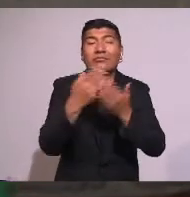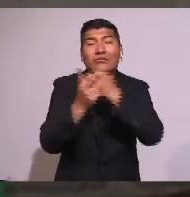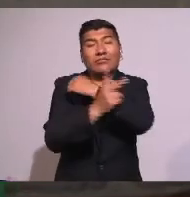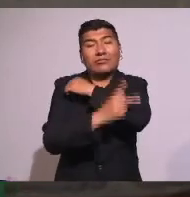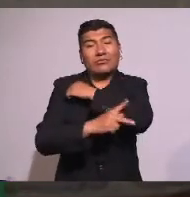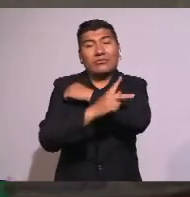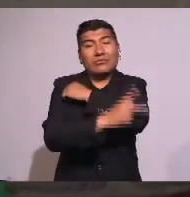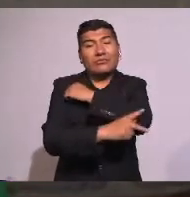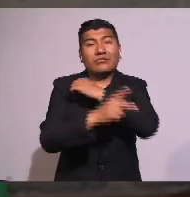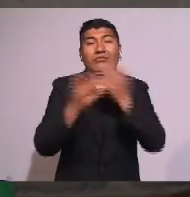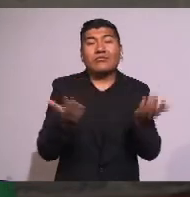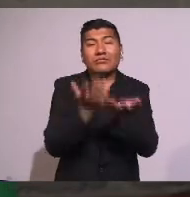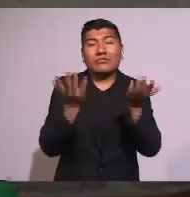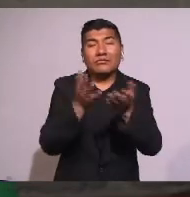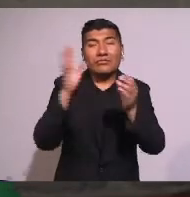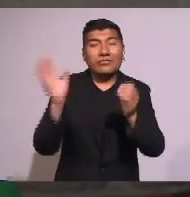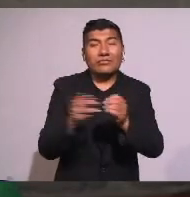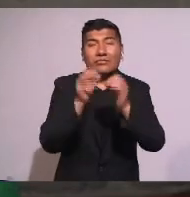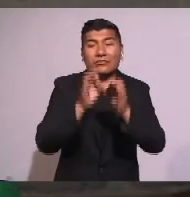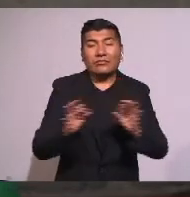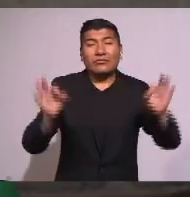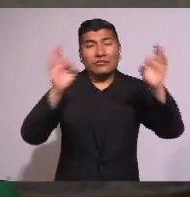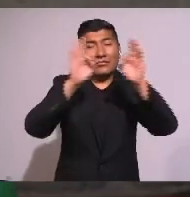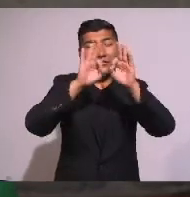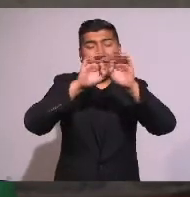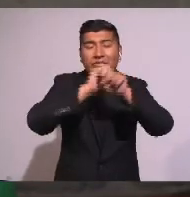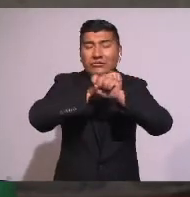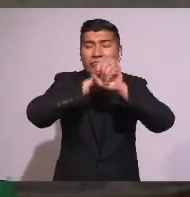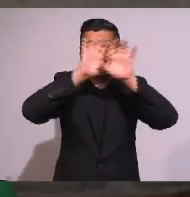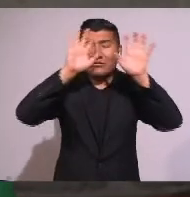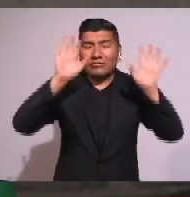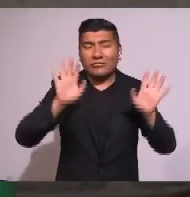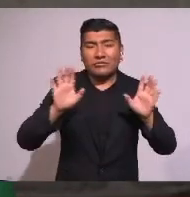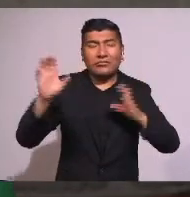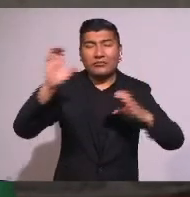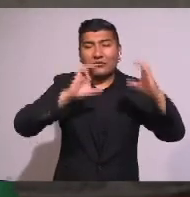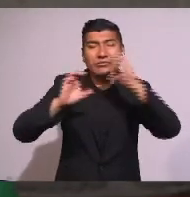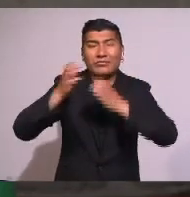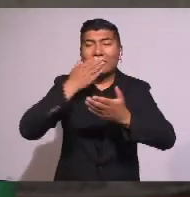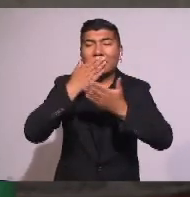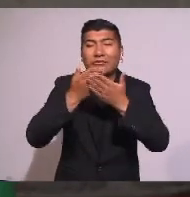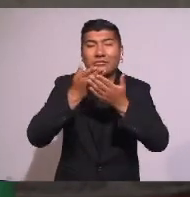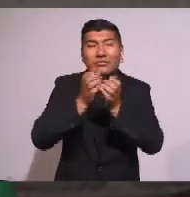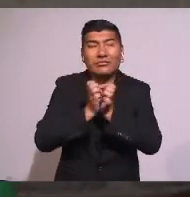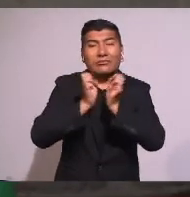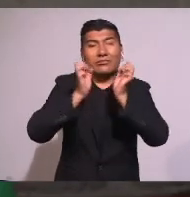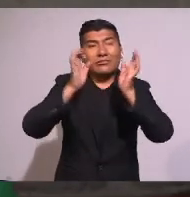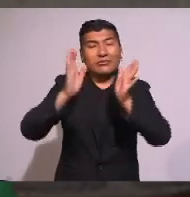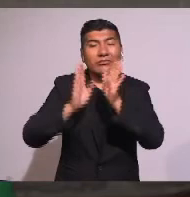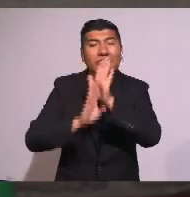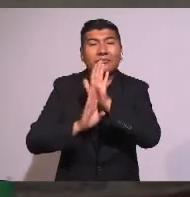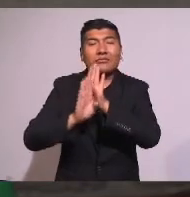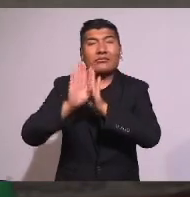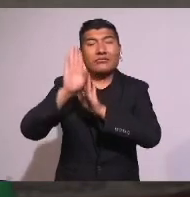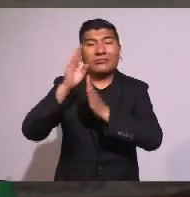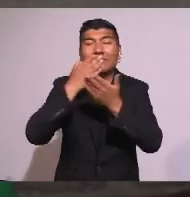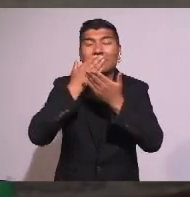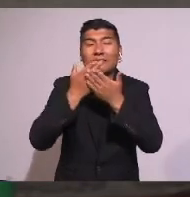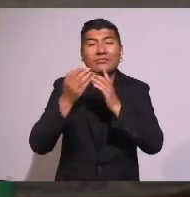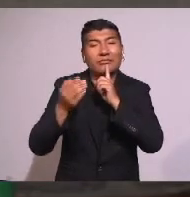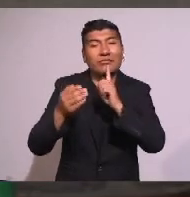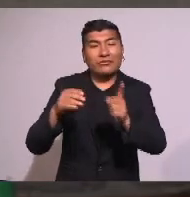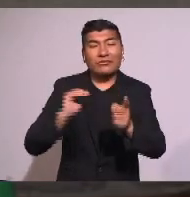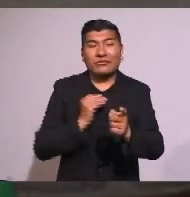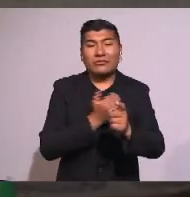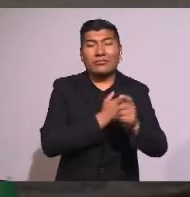la prioridad sea clara, la prioridad sea buscar el bien común, el crecimiento y el bienestar de